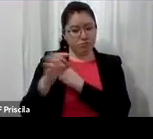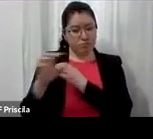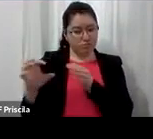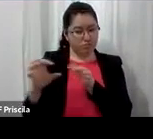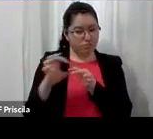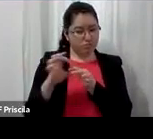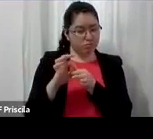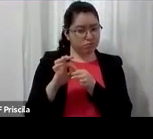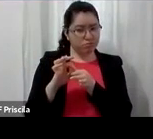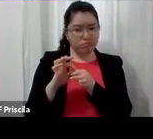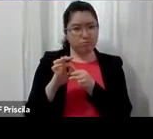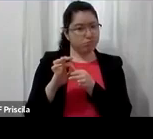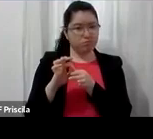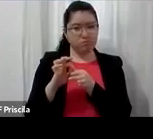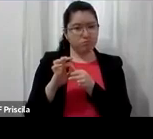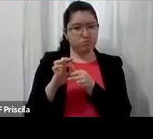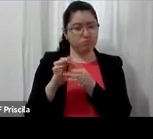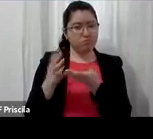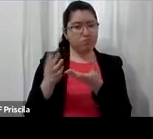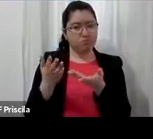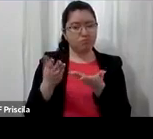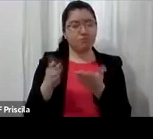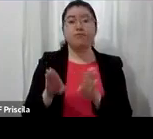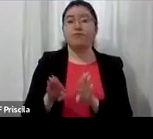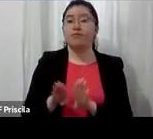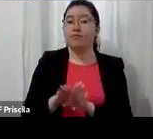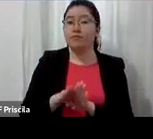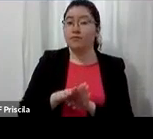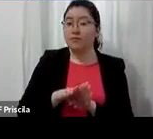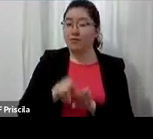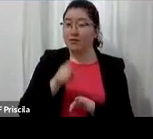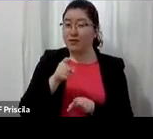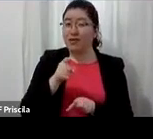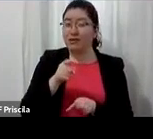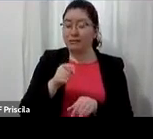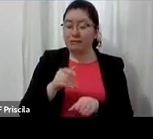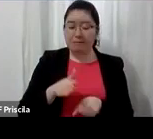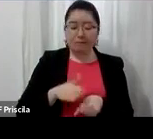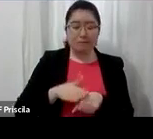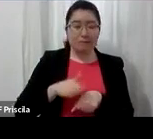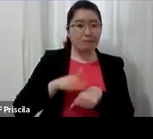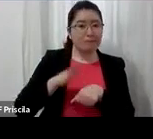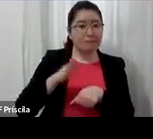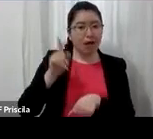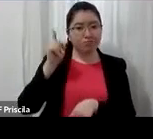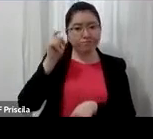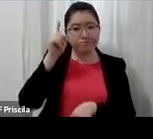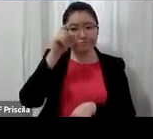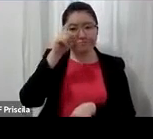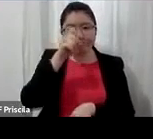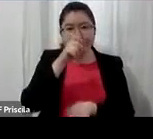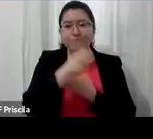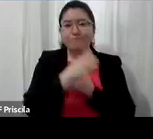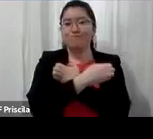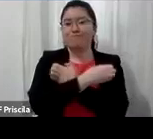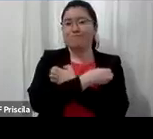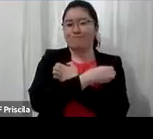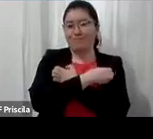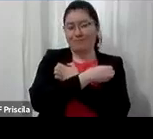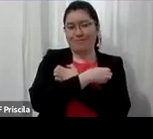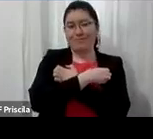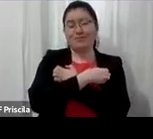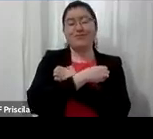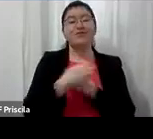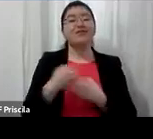que es mucho más sensible el tema de educación para la paz, ¿no? O sea, por ahí de repente está